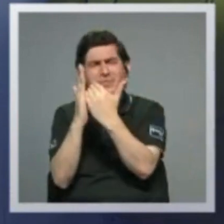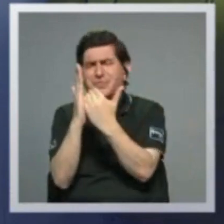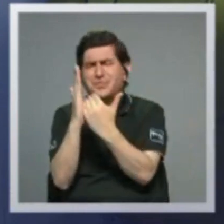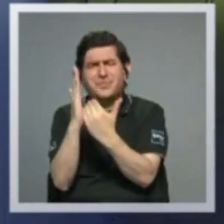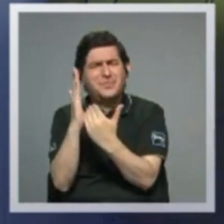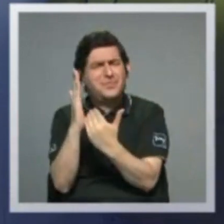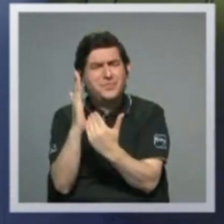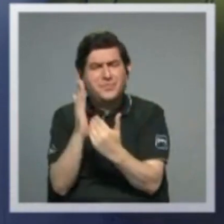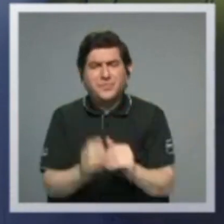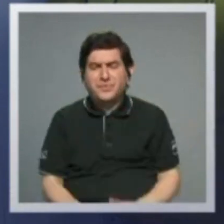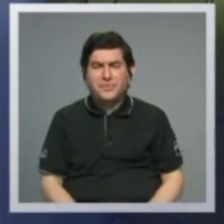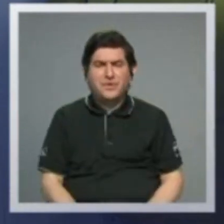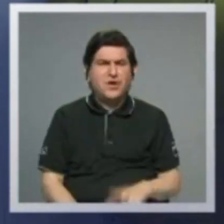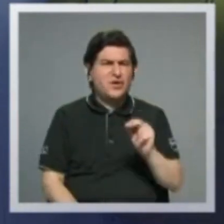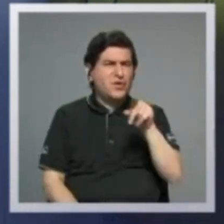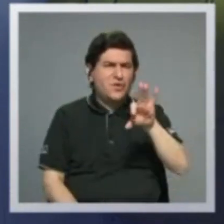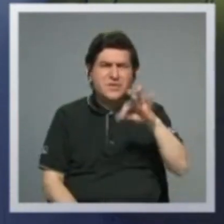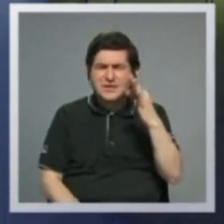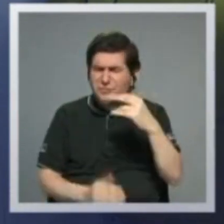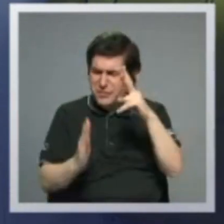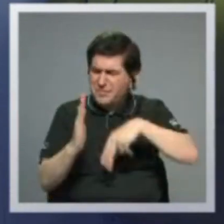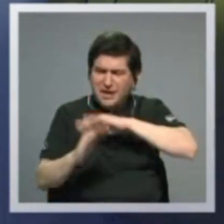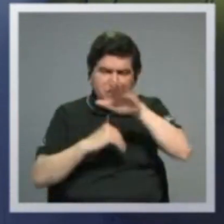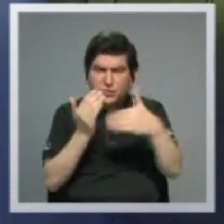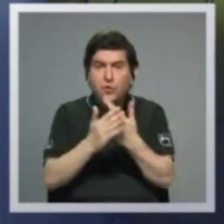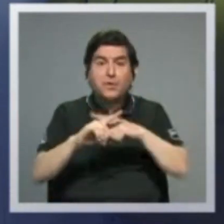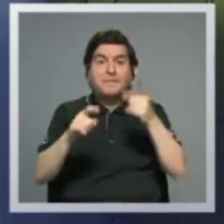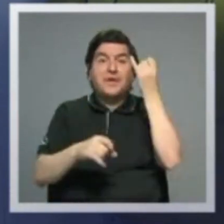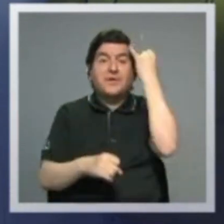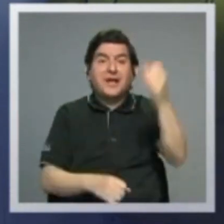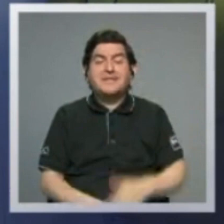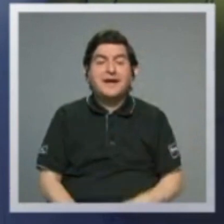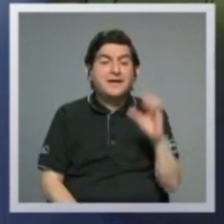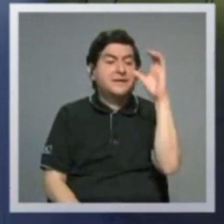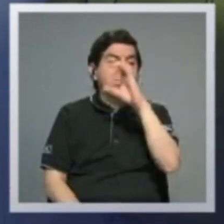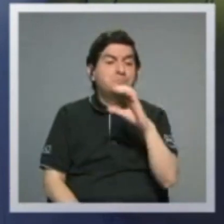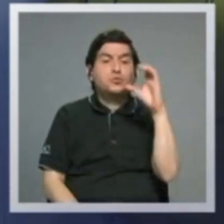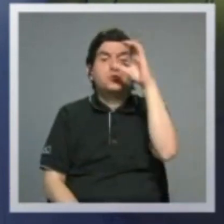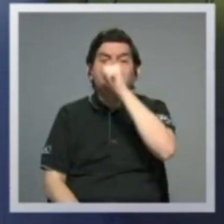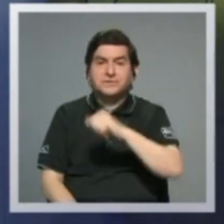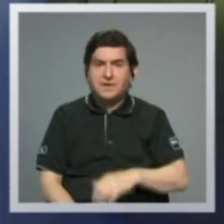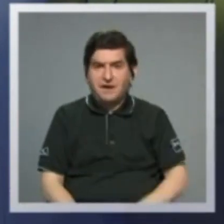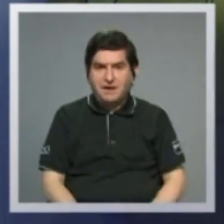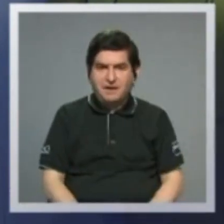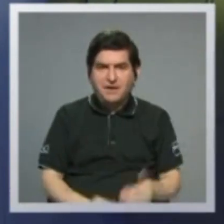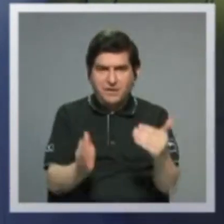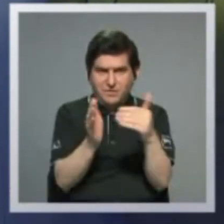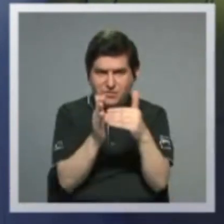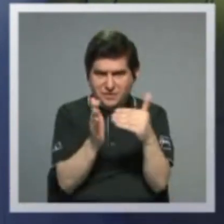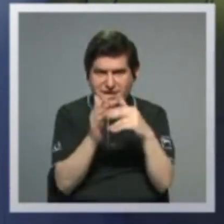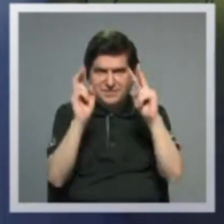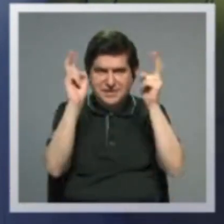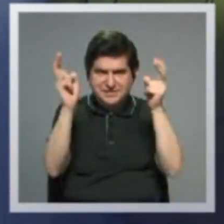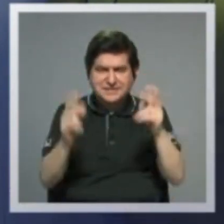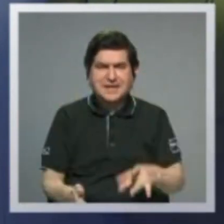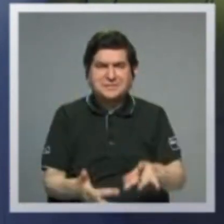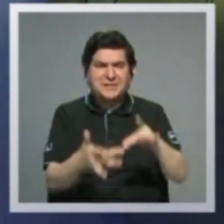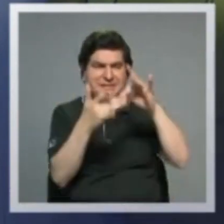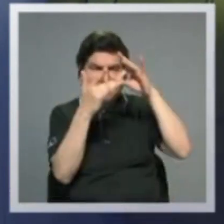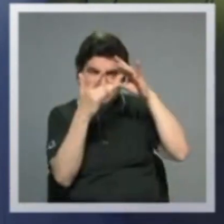no lo queremos hacer así, pero la finalidad siempre era el estar buscando, otra vez, temas en